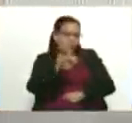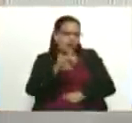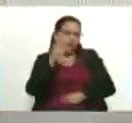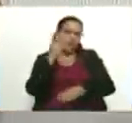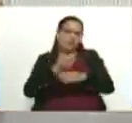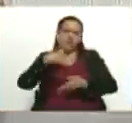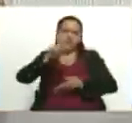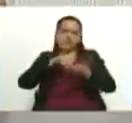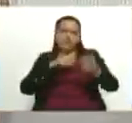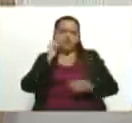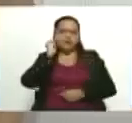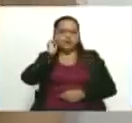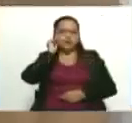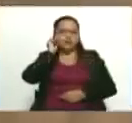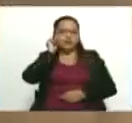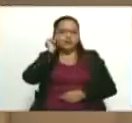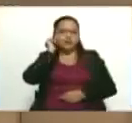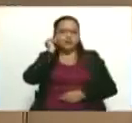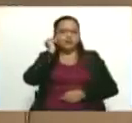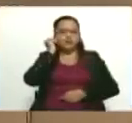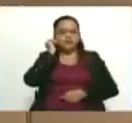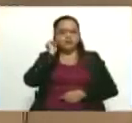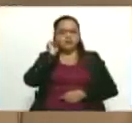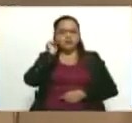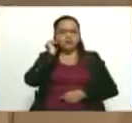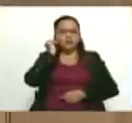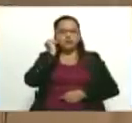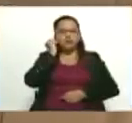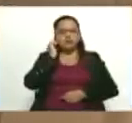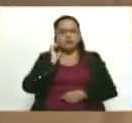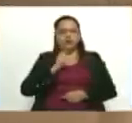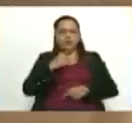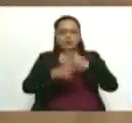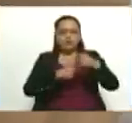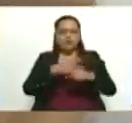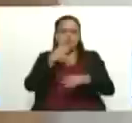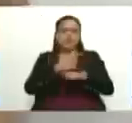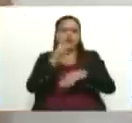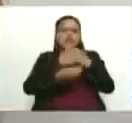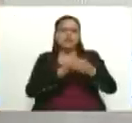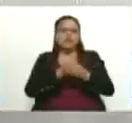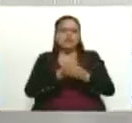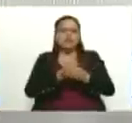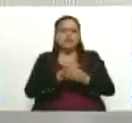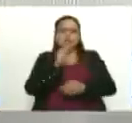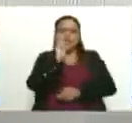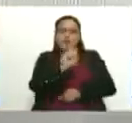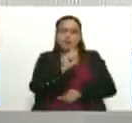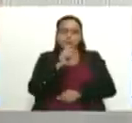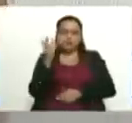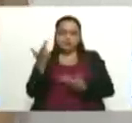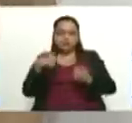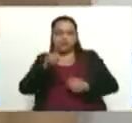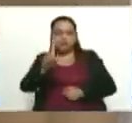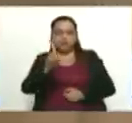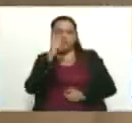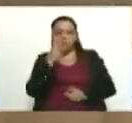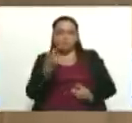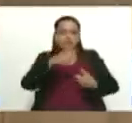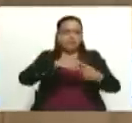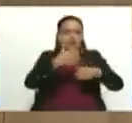firmar, por supuesto, un protocolo, que es lo que tienen que cumplir. Y el punto uno es no inmiscuirse en los